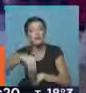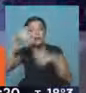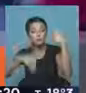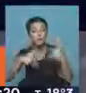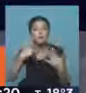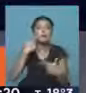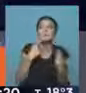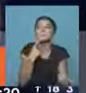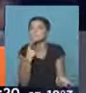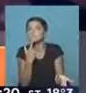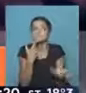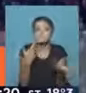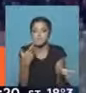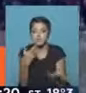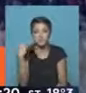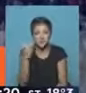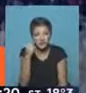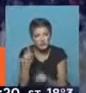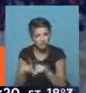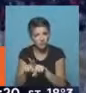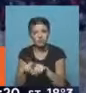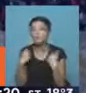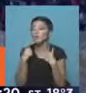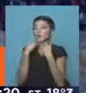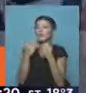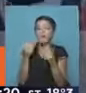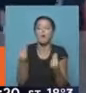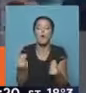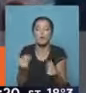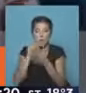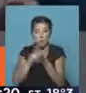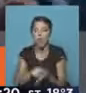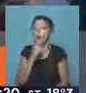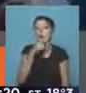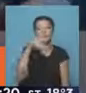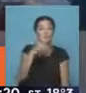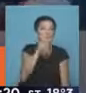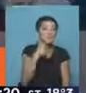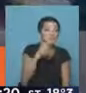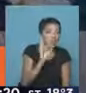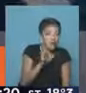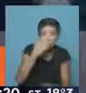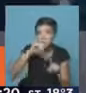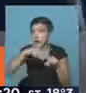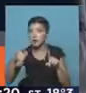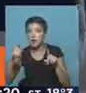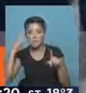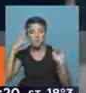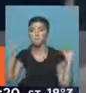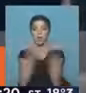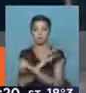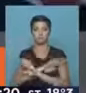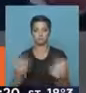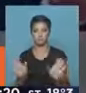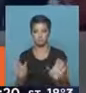desconcierto entre la gente es tan importante que no hay manera de medir eso. Hoy un encuestado te dice tal cosa y mañana tomó otra